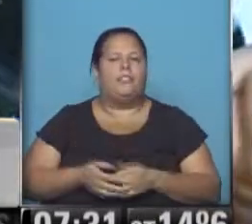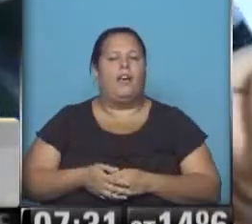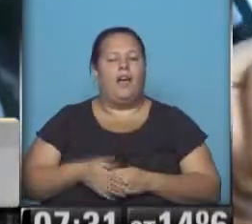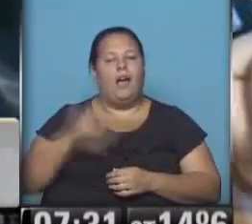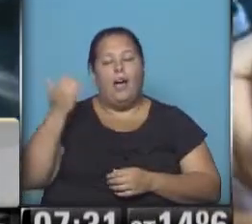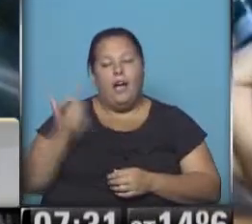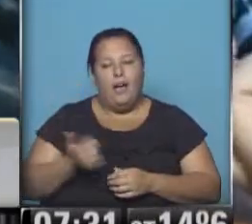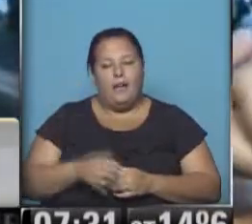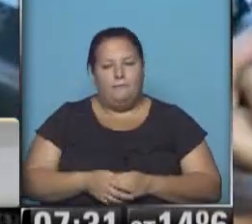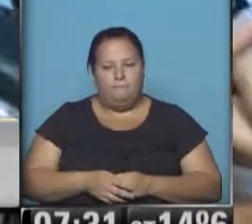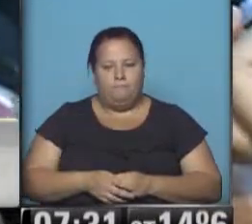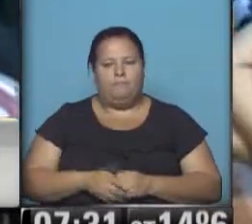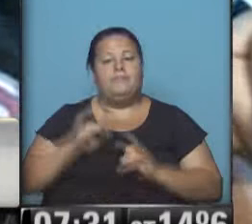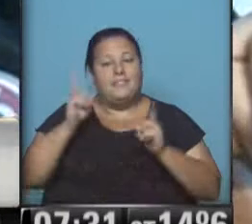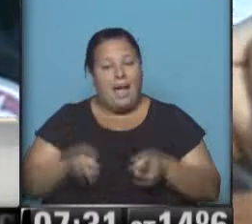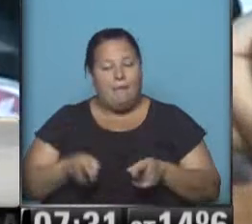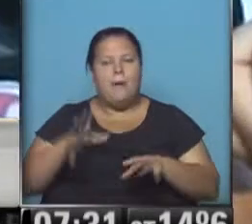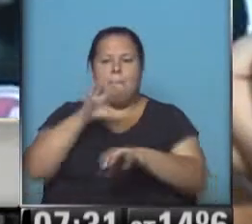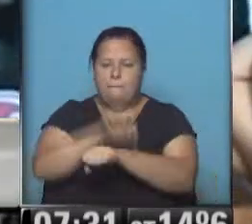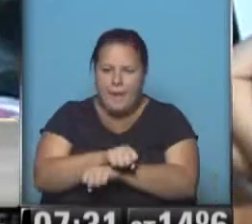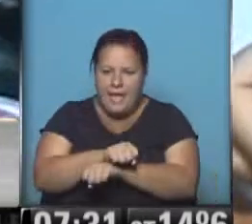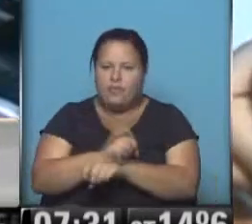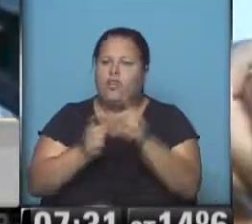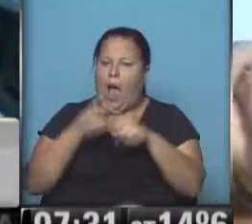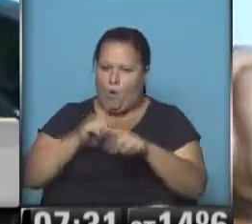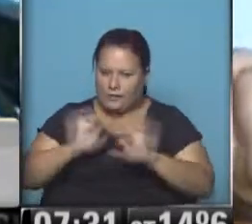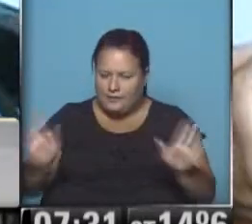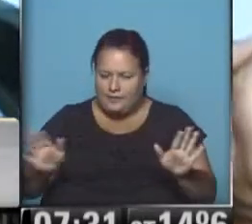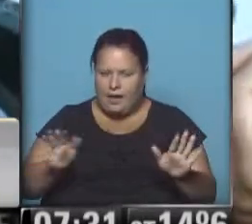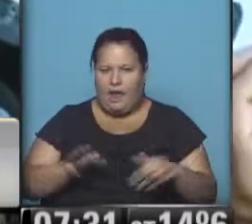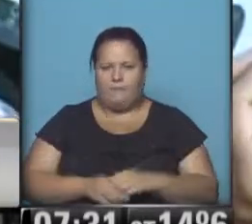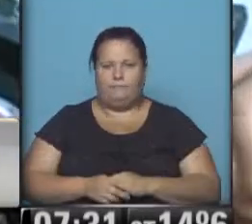hay inclusive detenciones previstas.